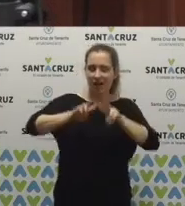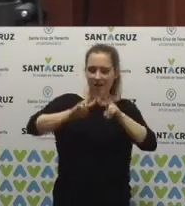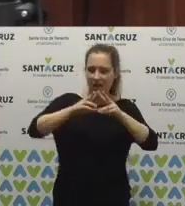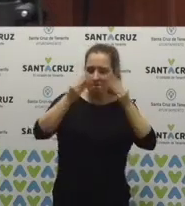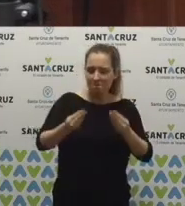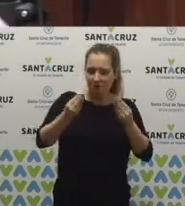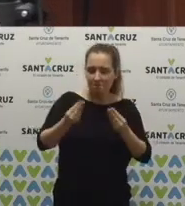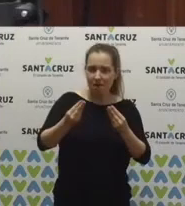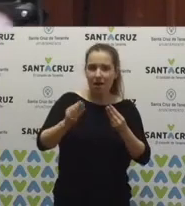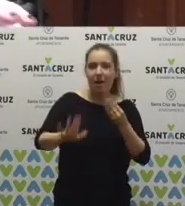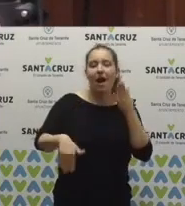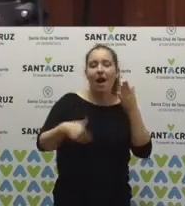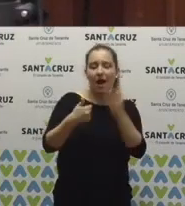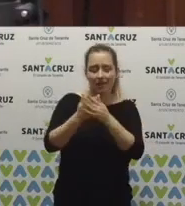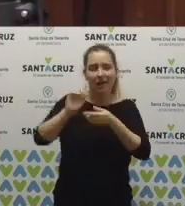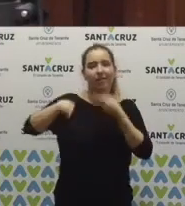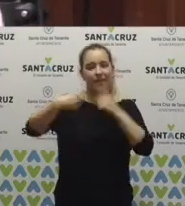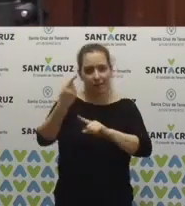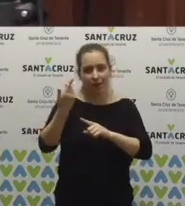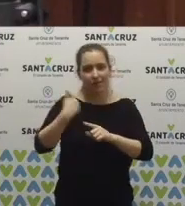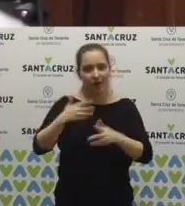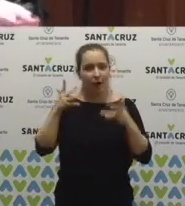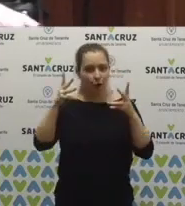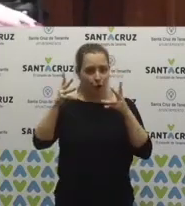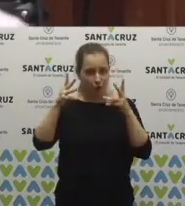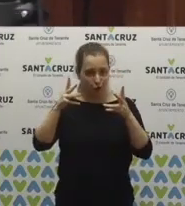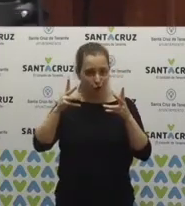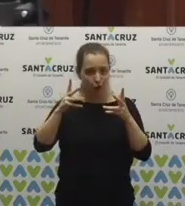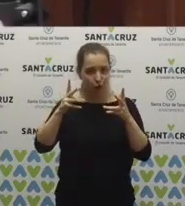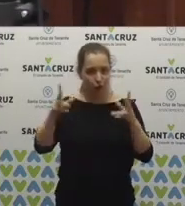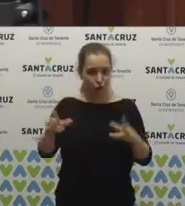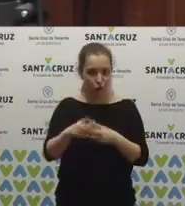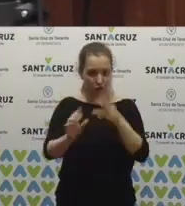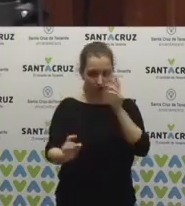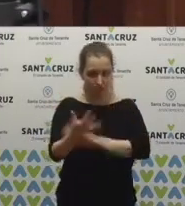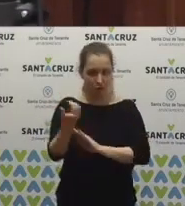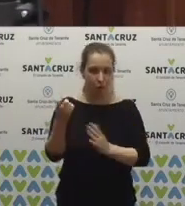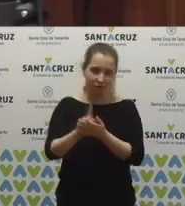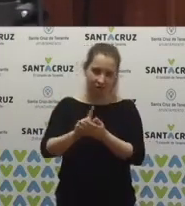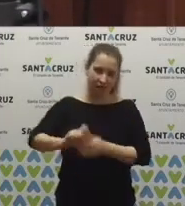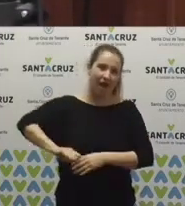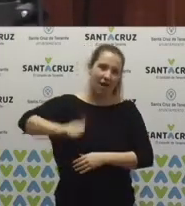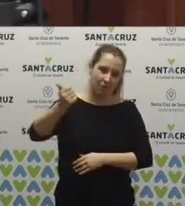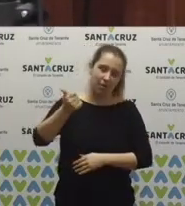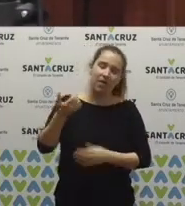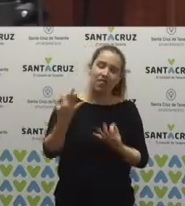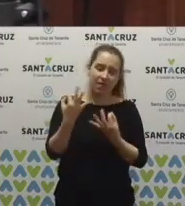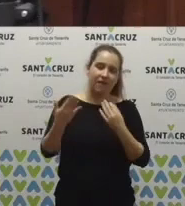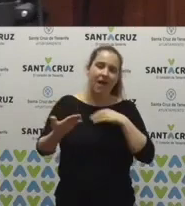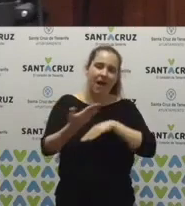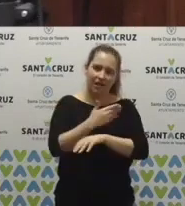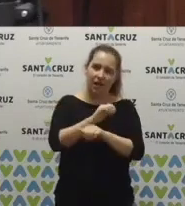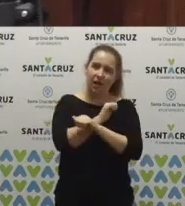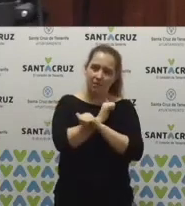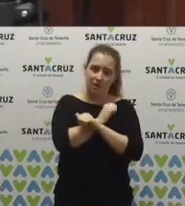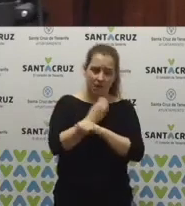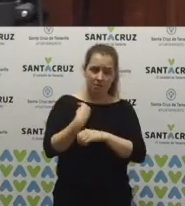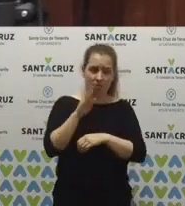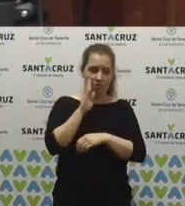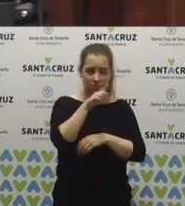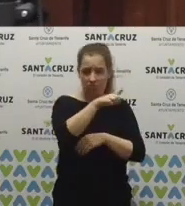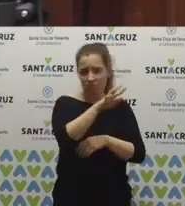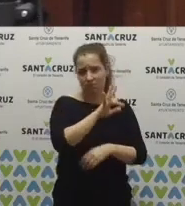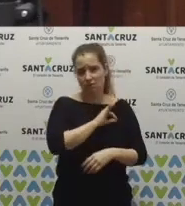proceder a aprobar la moción tal y como ha sido planteada por parte del señor tarifa